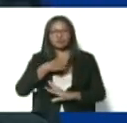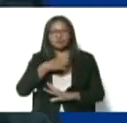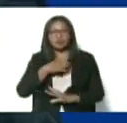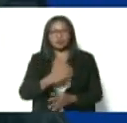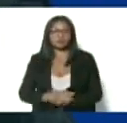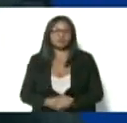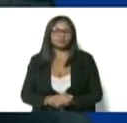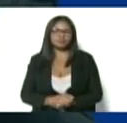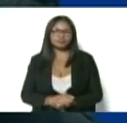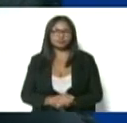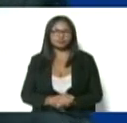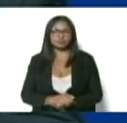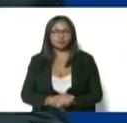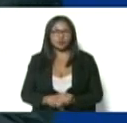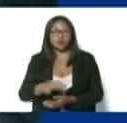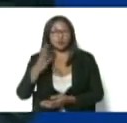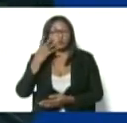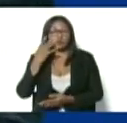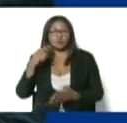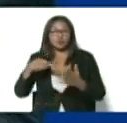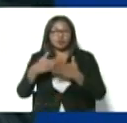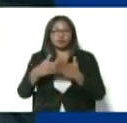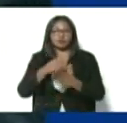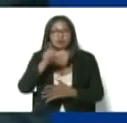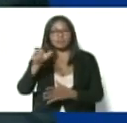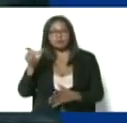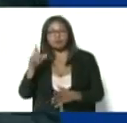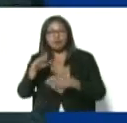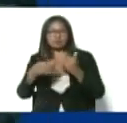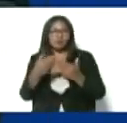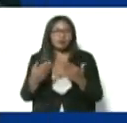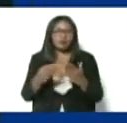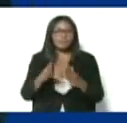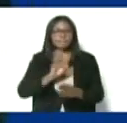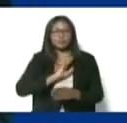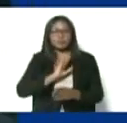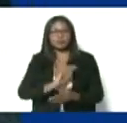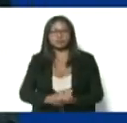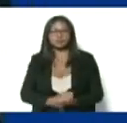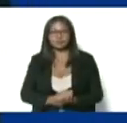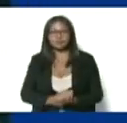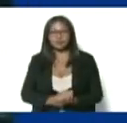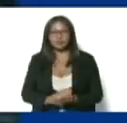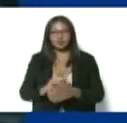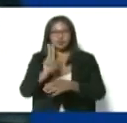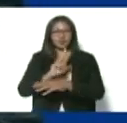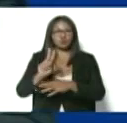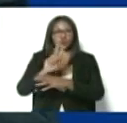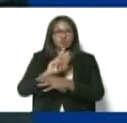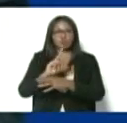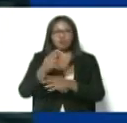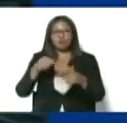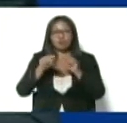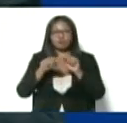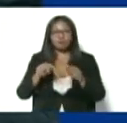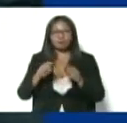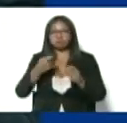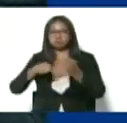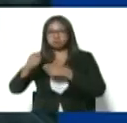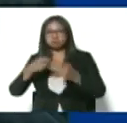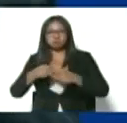en el caso de la de los delitos para las personas que tenían propiedades utilizadas para el tráfico ilícito de drogas